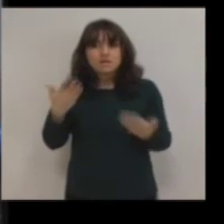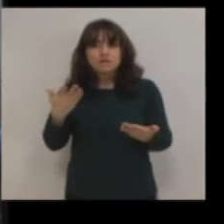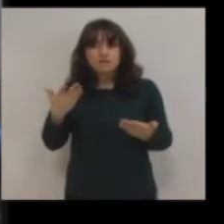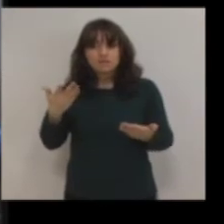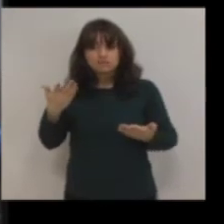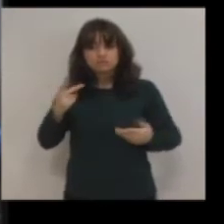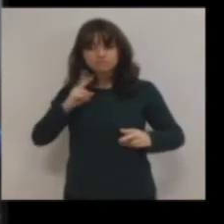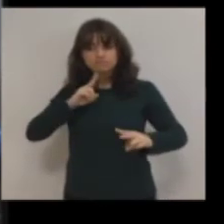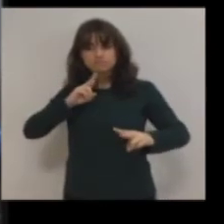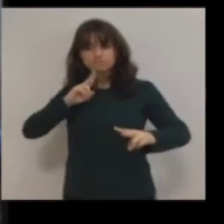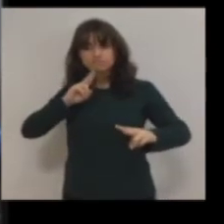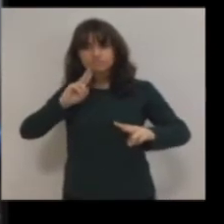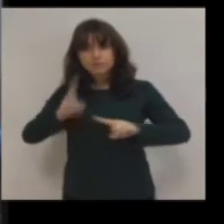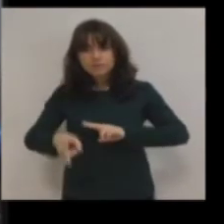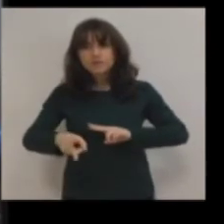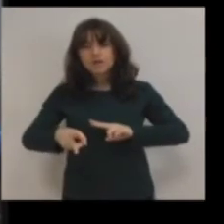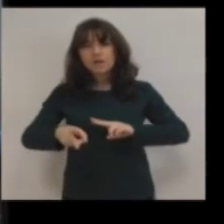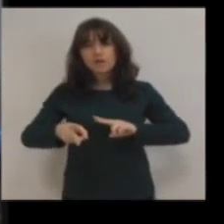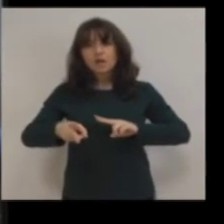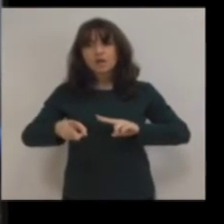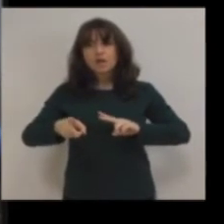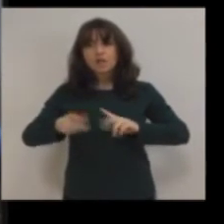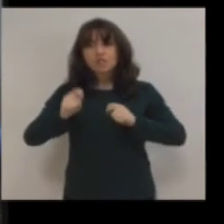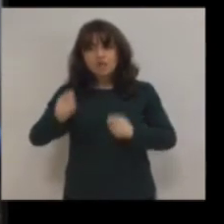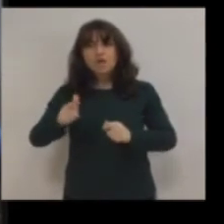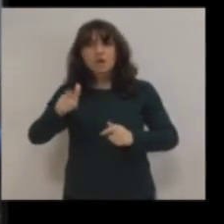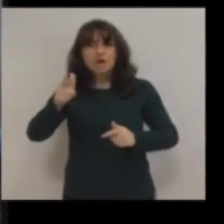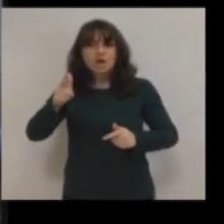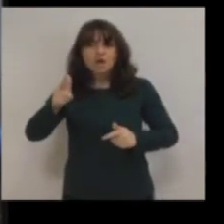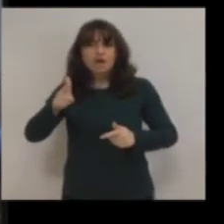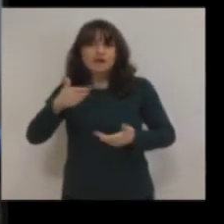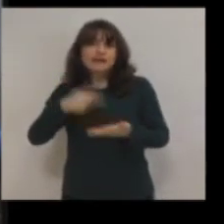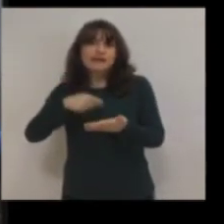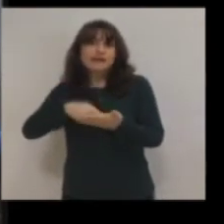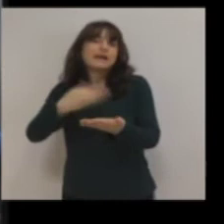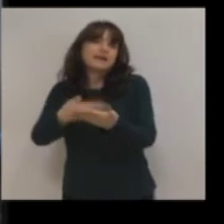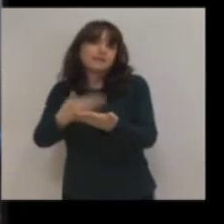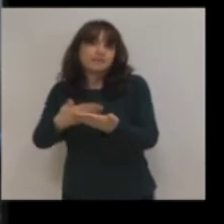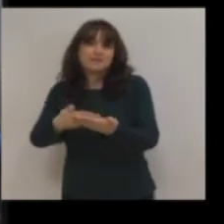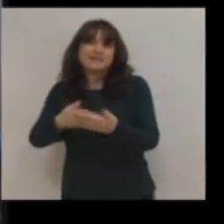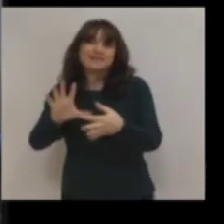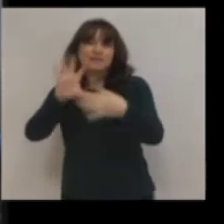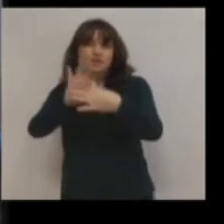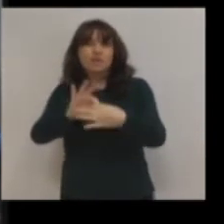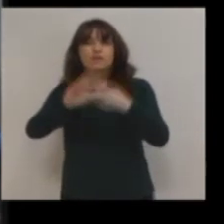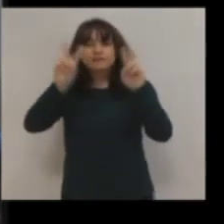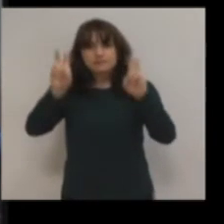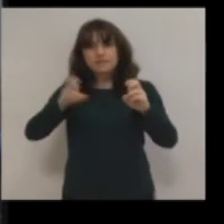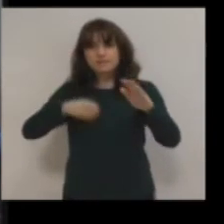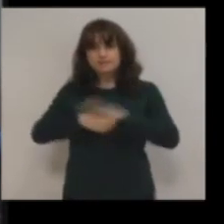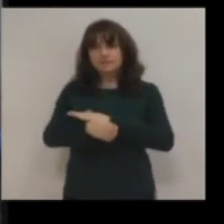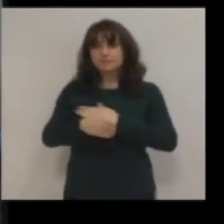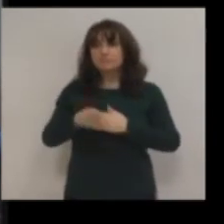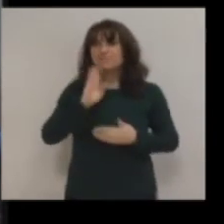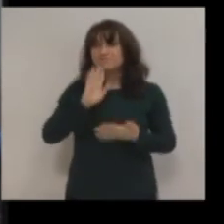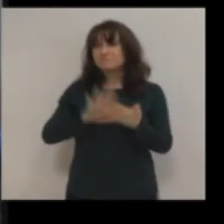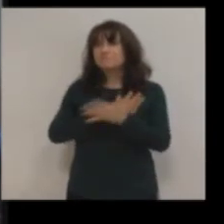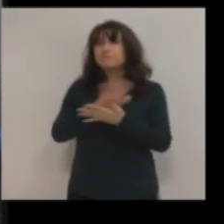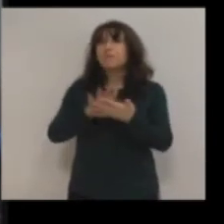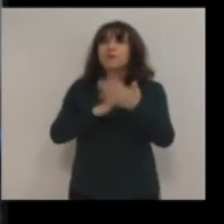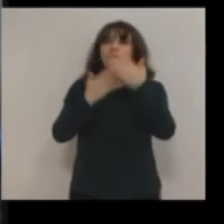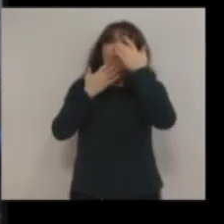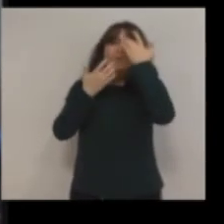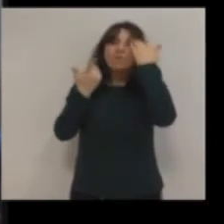haya unas respuestas a las reclamaciones que se hacen en materia de accesibilidad. Comentaba antes, pues hay